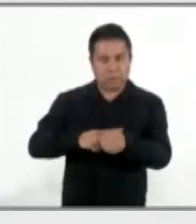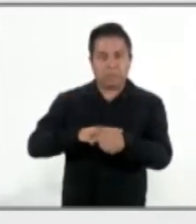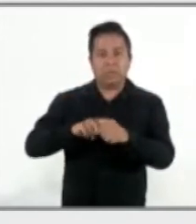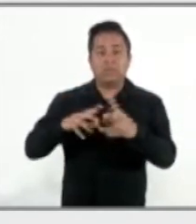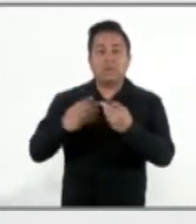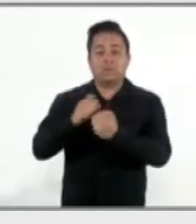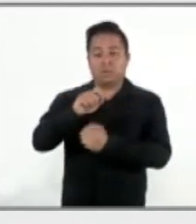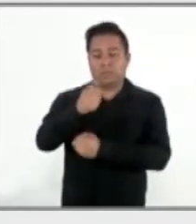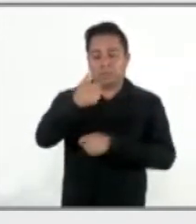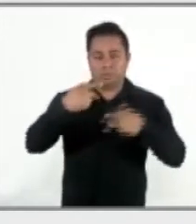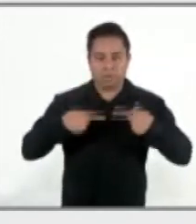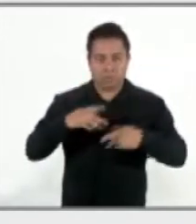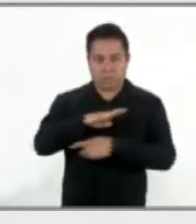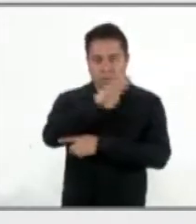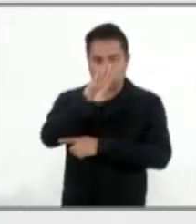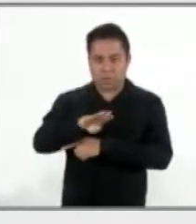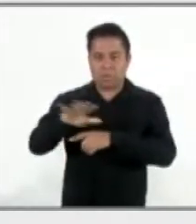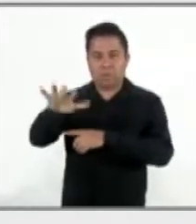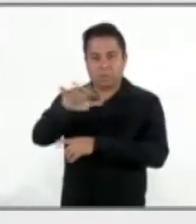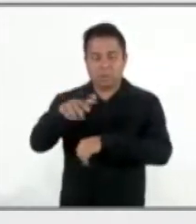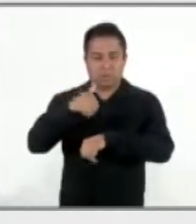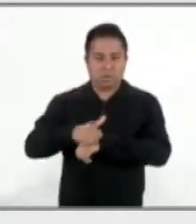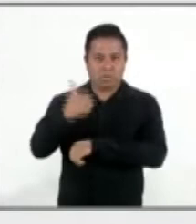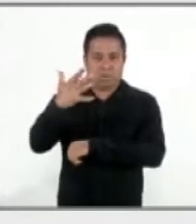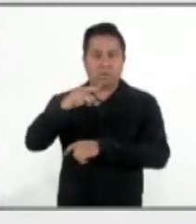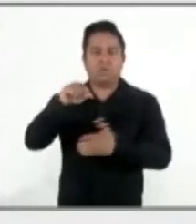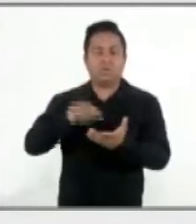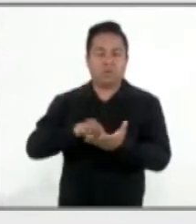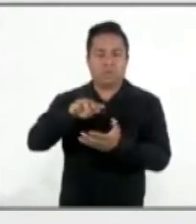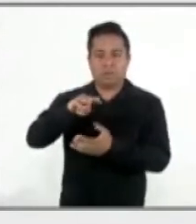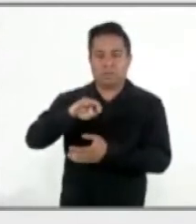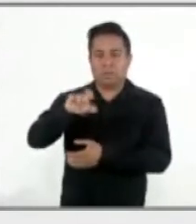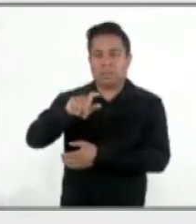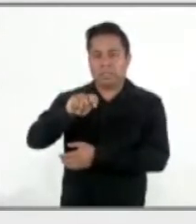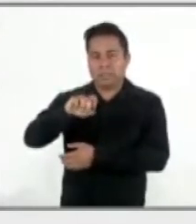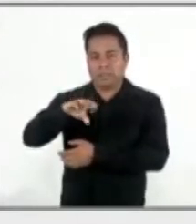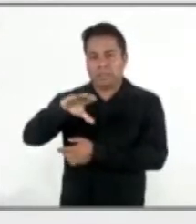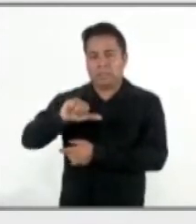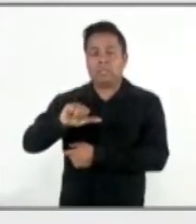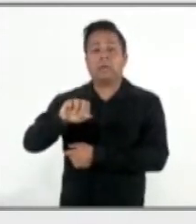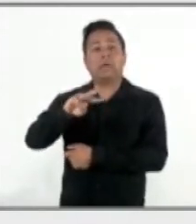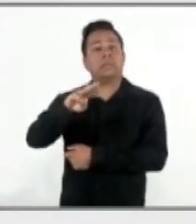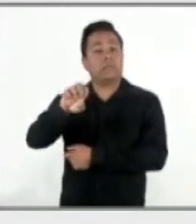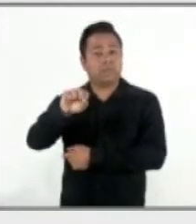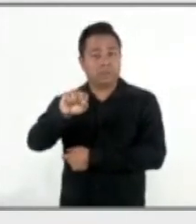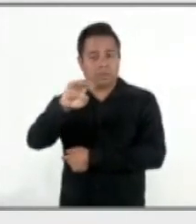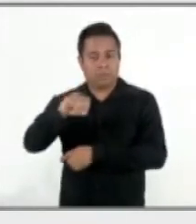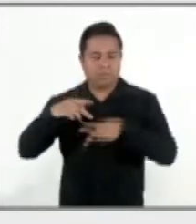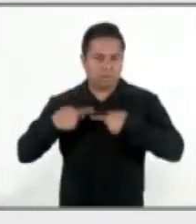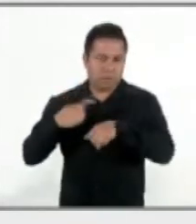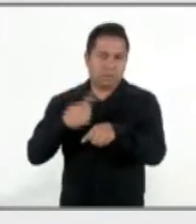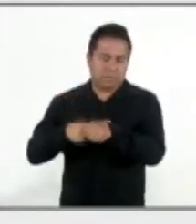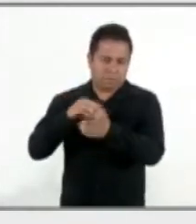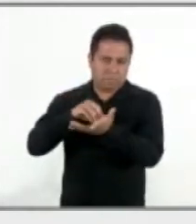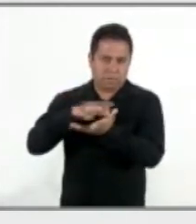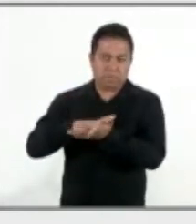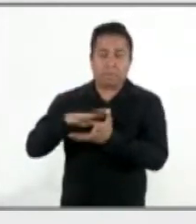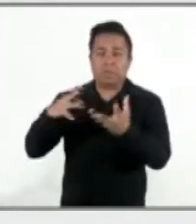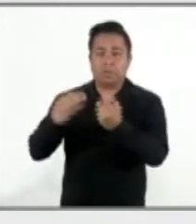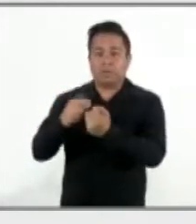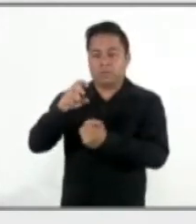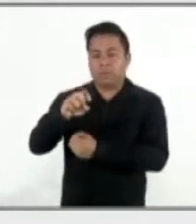defunciones la jurisdicción 5 de la mixteca 369 casos confirmados y